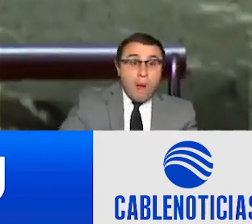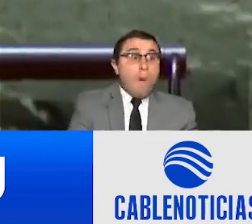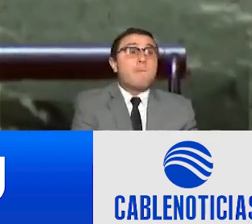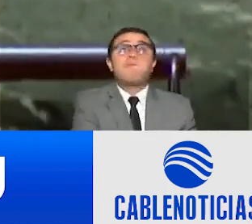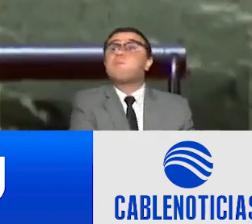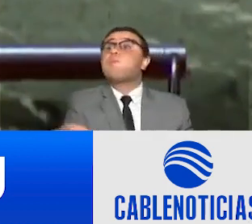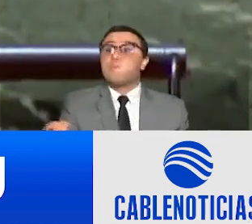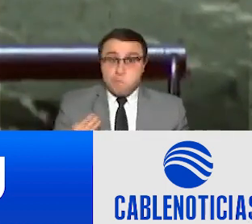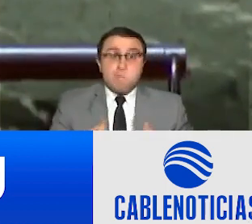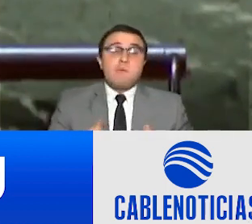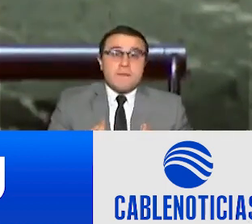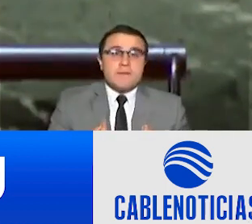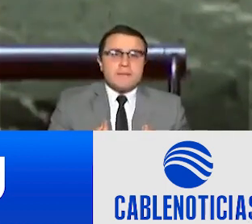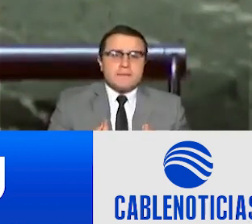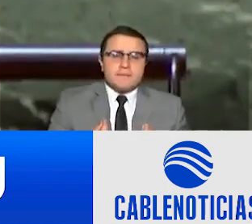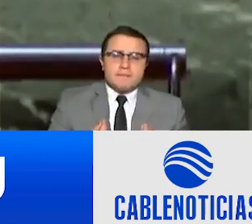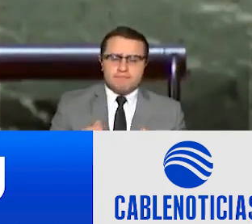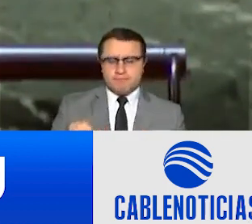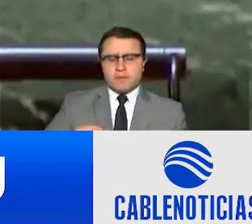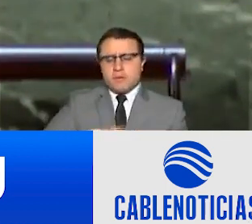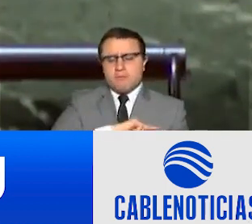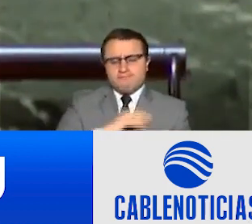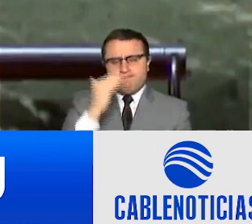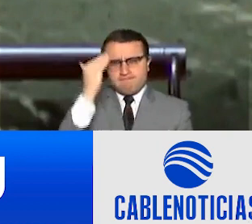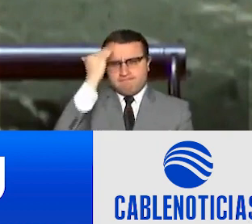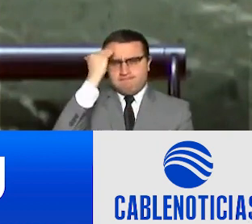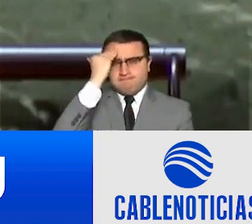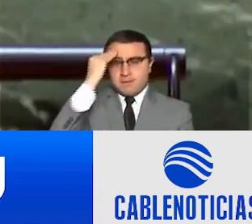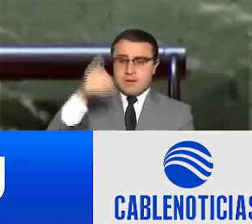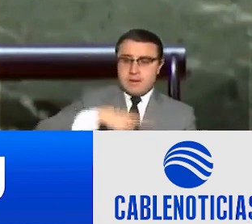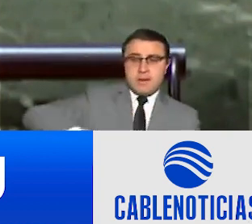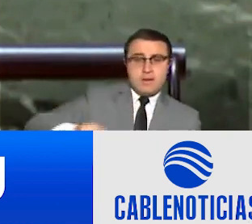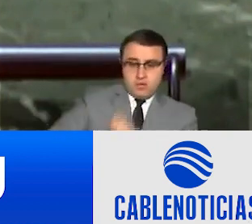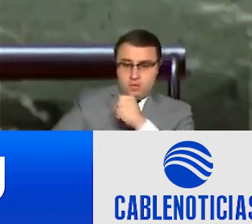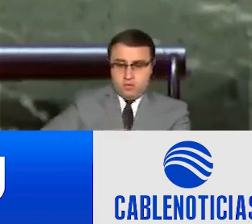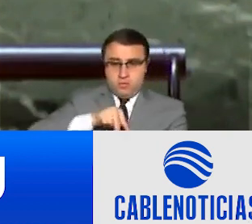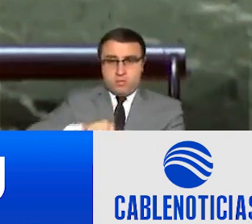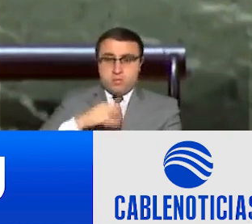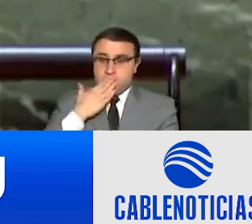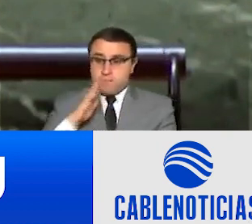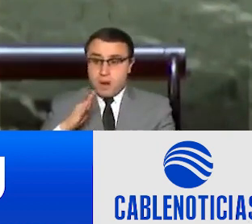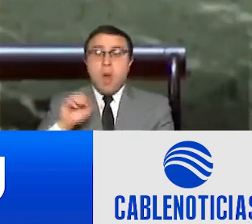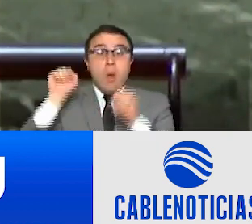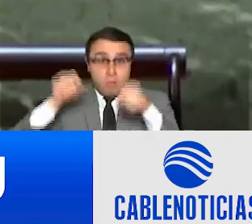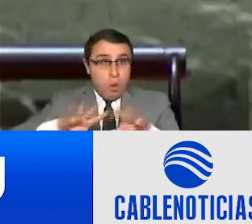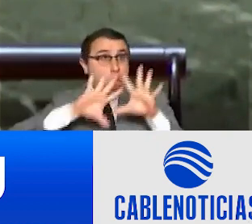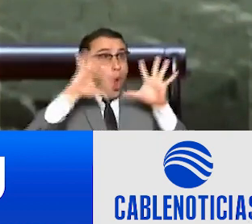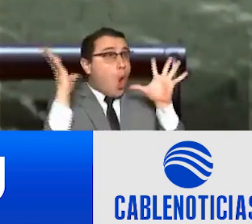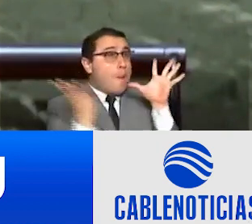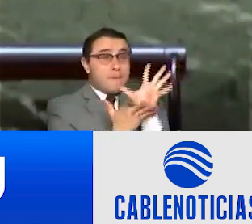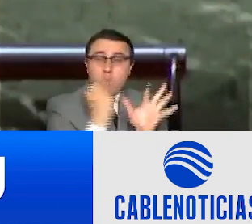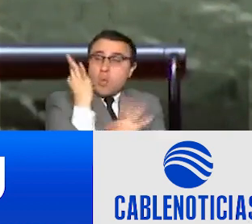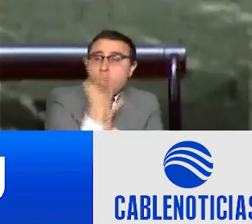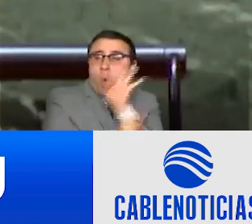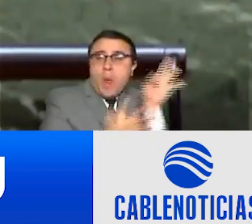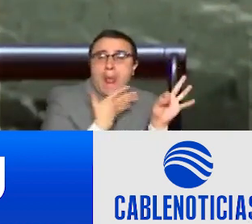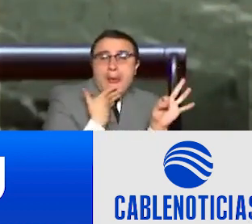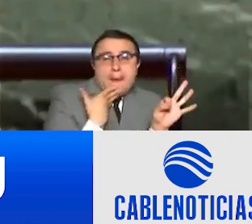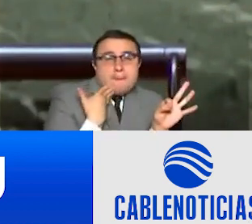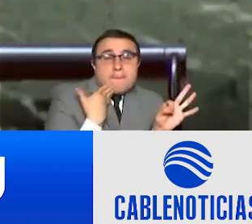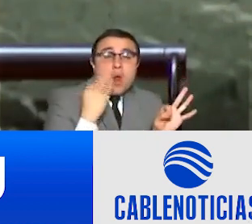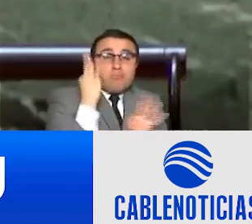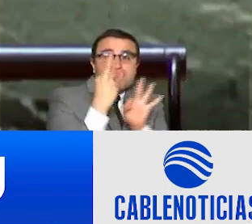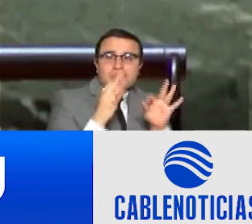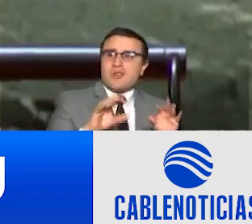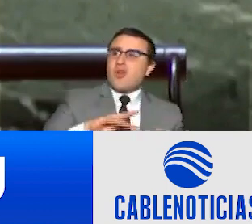Sabemos que el pueblo indígena puede cuidar mejor la tierra que cualquier otra cultura sobre la